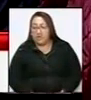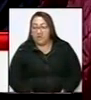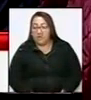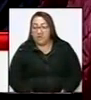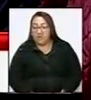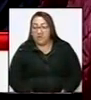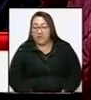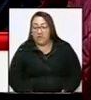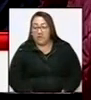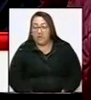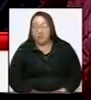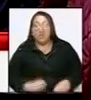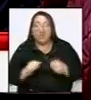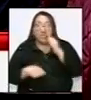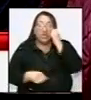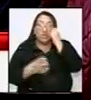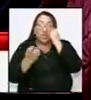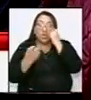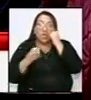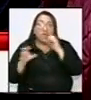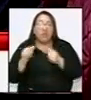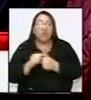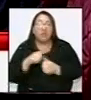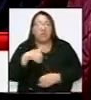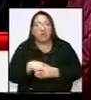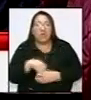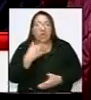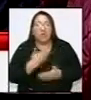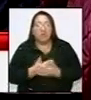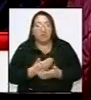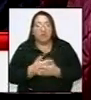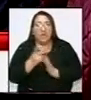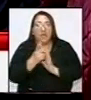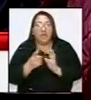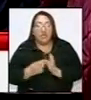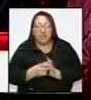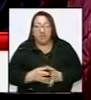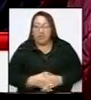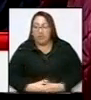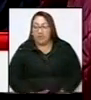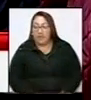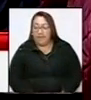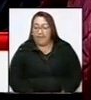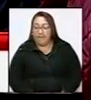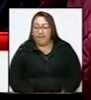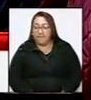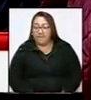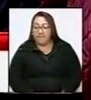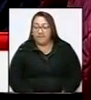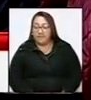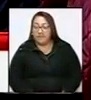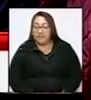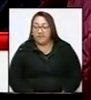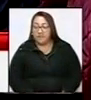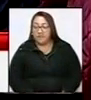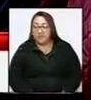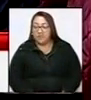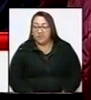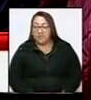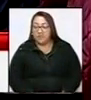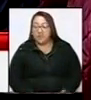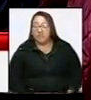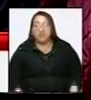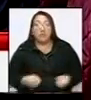va a proceder la votación de esta propuesta de dictamen recaída en varios proyectos de ley que